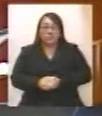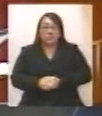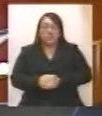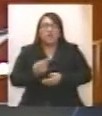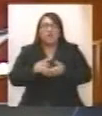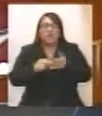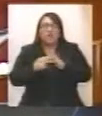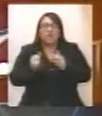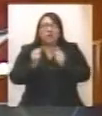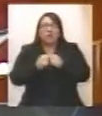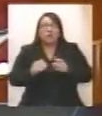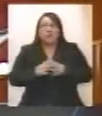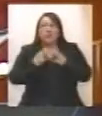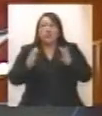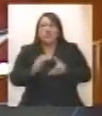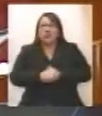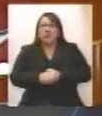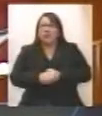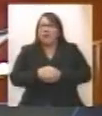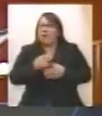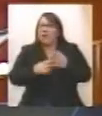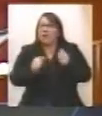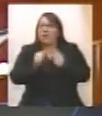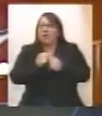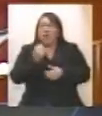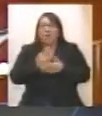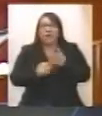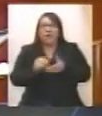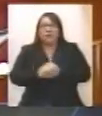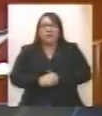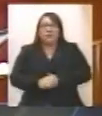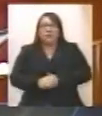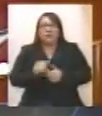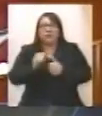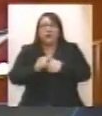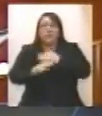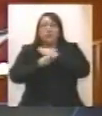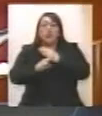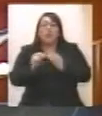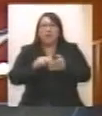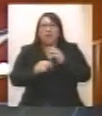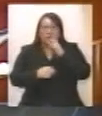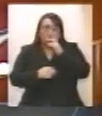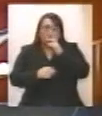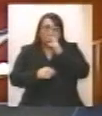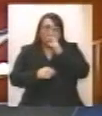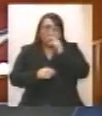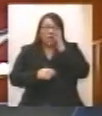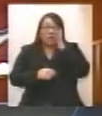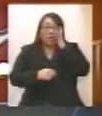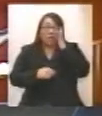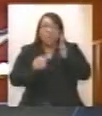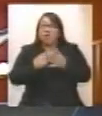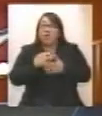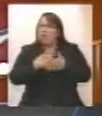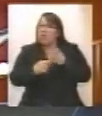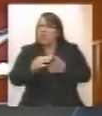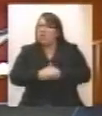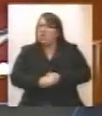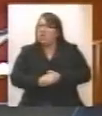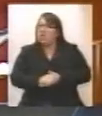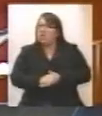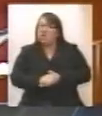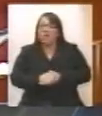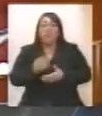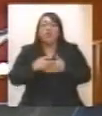soles, ampliaremos la cobertura de los servicios de defensa pública mediante la contratación a julio